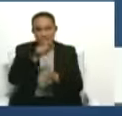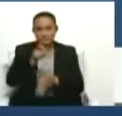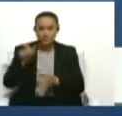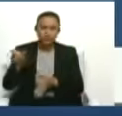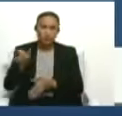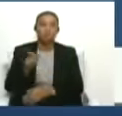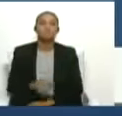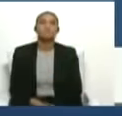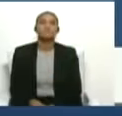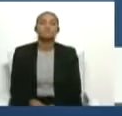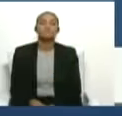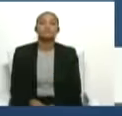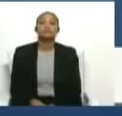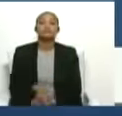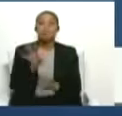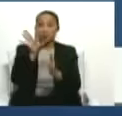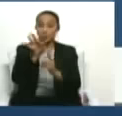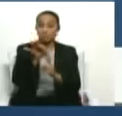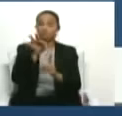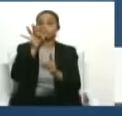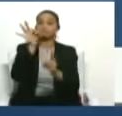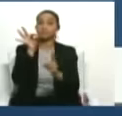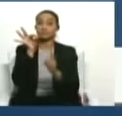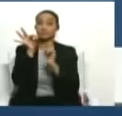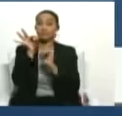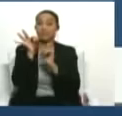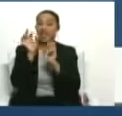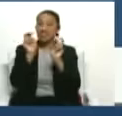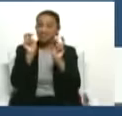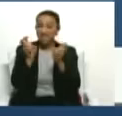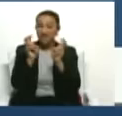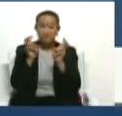hecho relevante que hasta la fecha hemos recibido